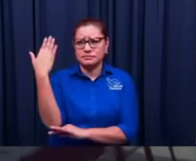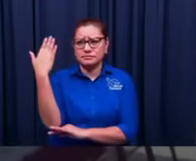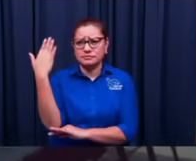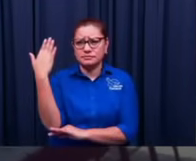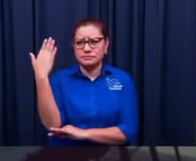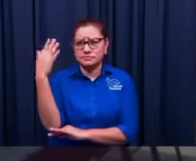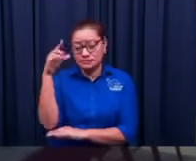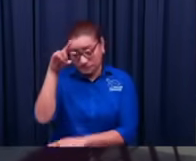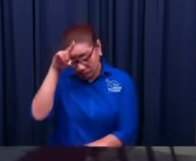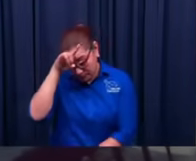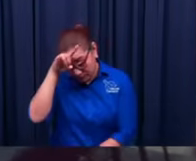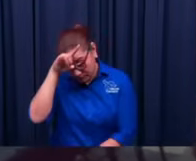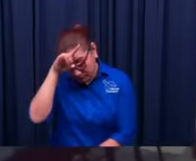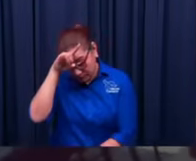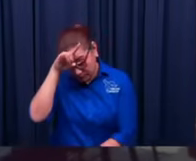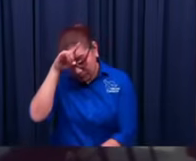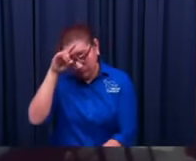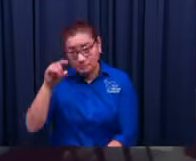¿El diablo?